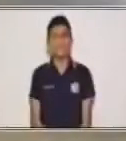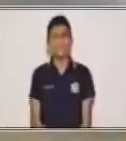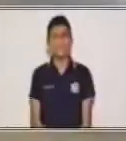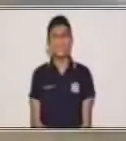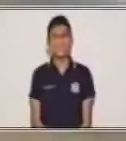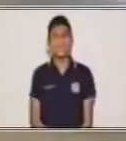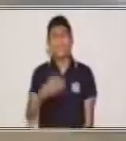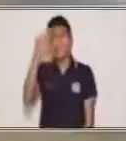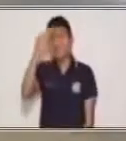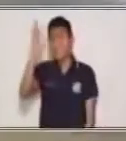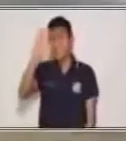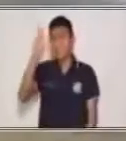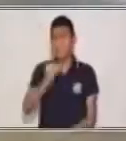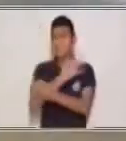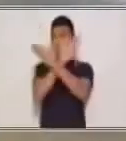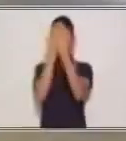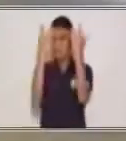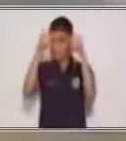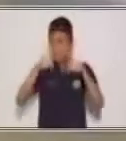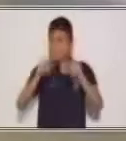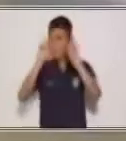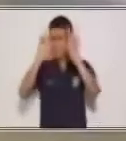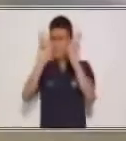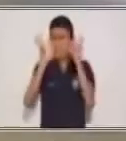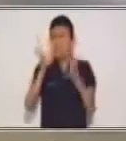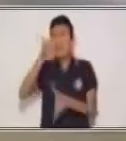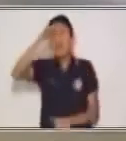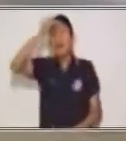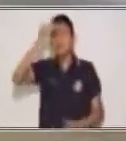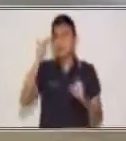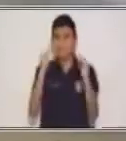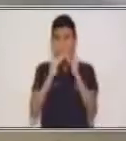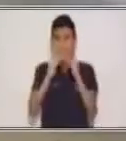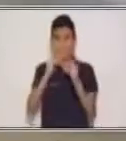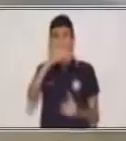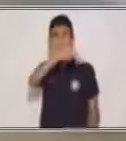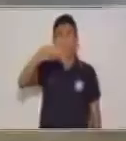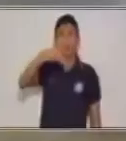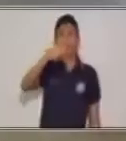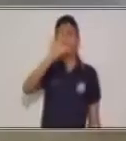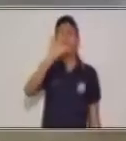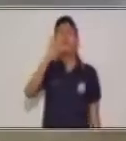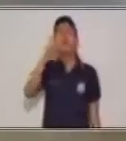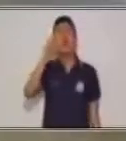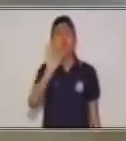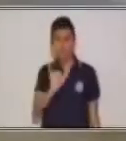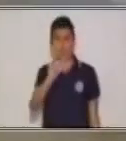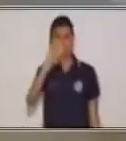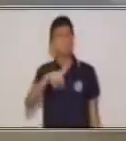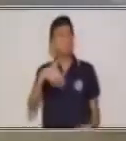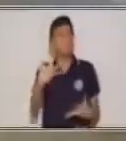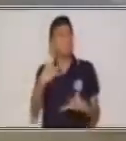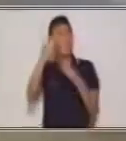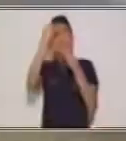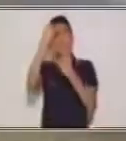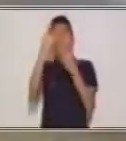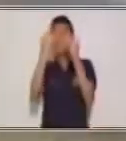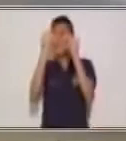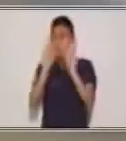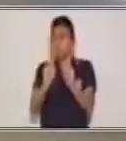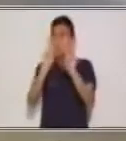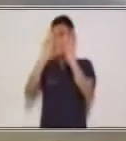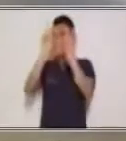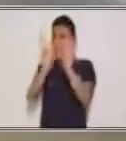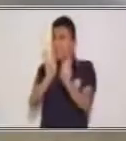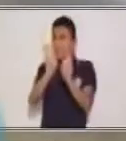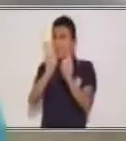Muy buenos días, bienvenidos a este espacio educativo Aprendo en Casa. Soy Londia Osiris Segura Sical y en esta oportunidad desarrollaré